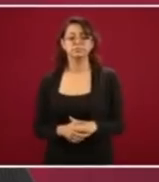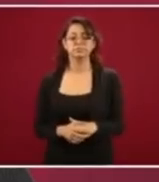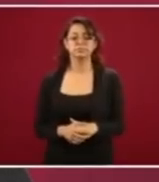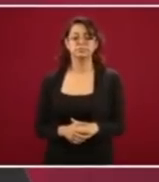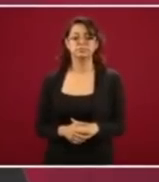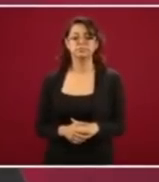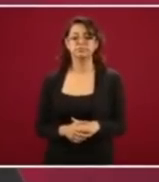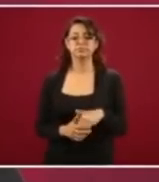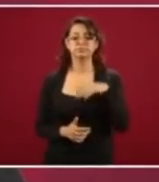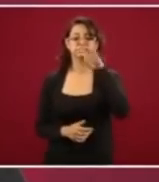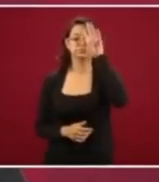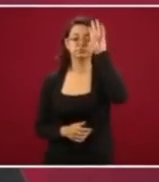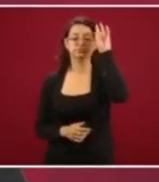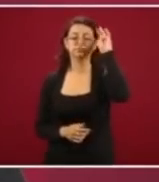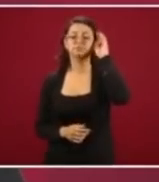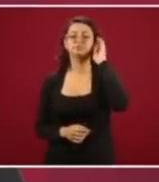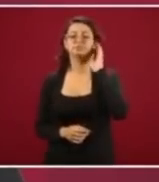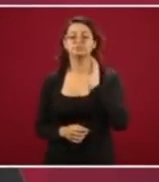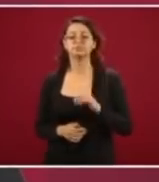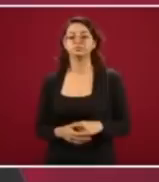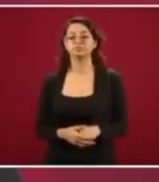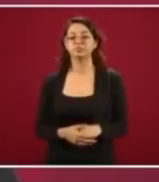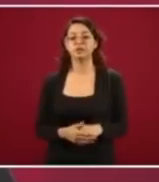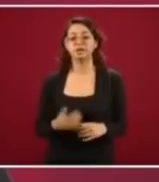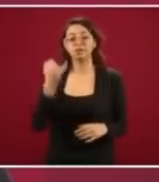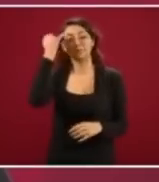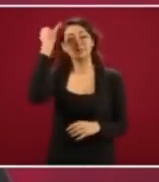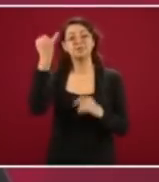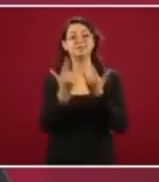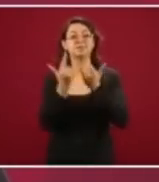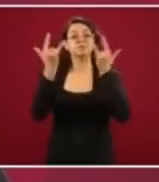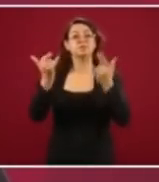no hubiese tomado Villa y Zapata